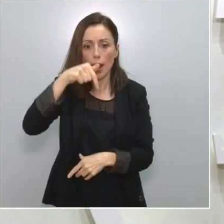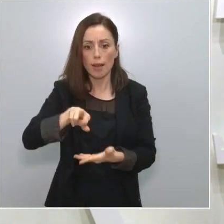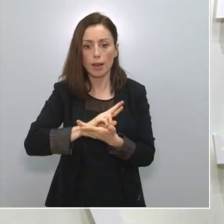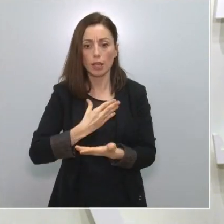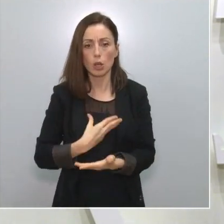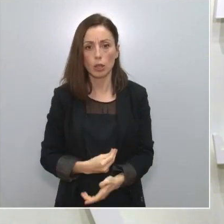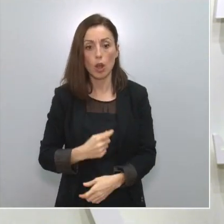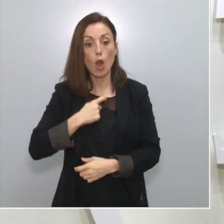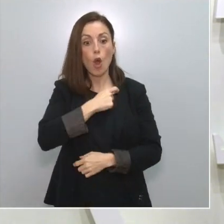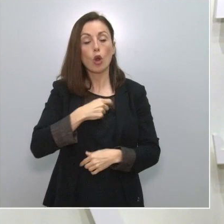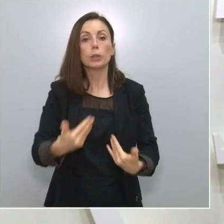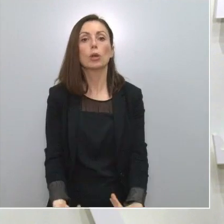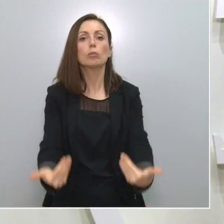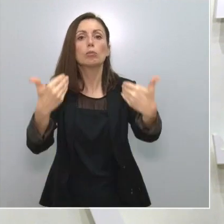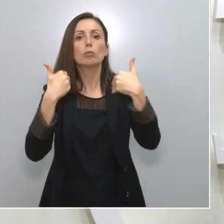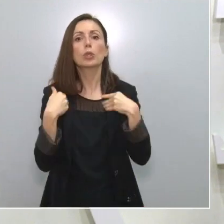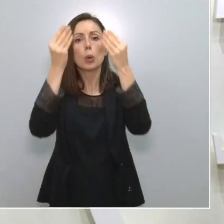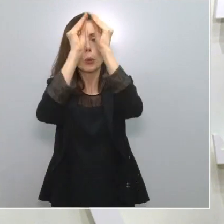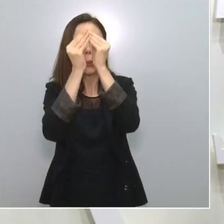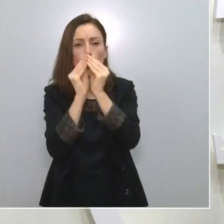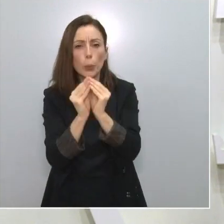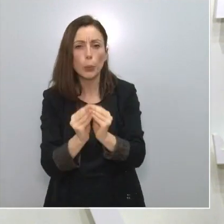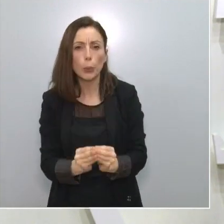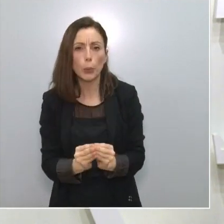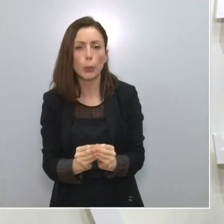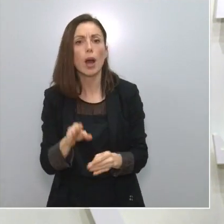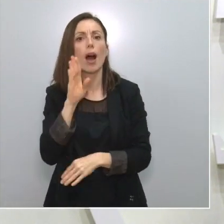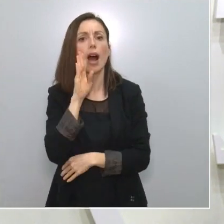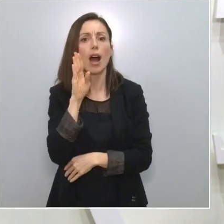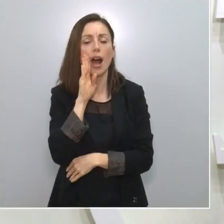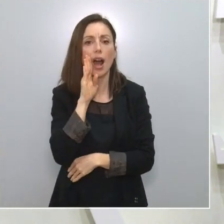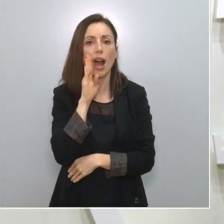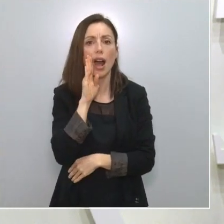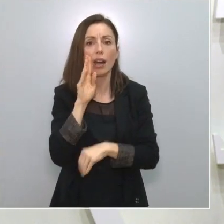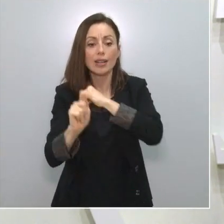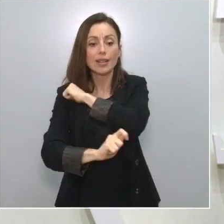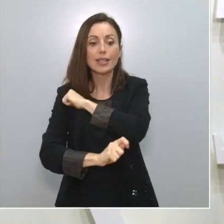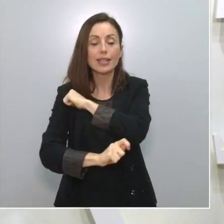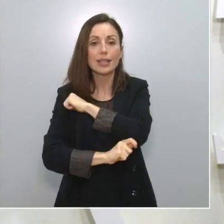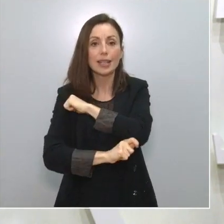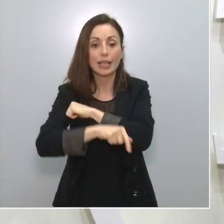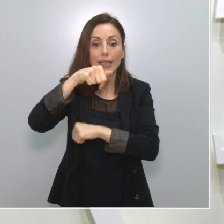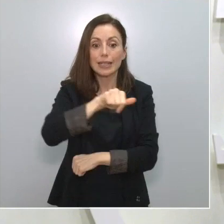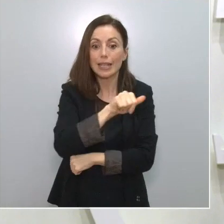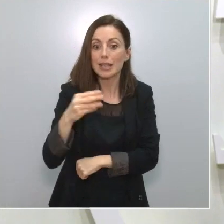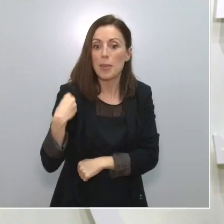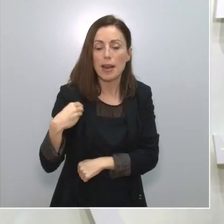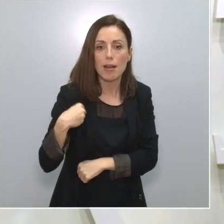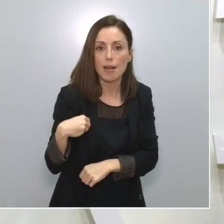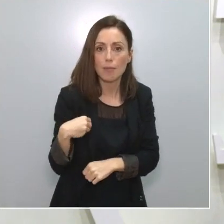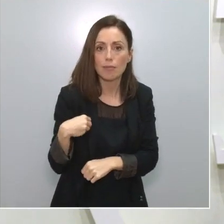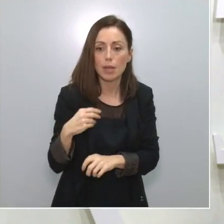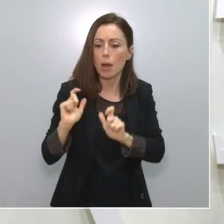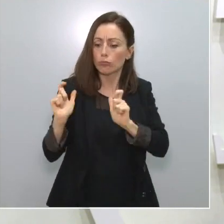comité encargado de la elaboración de dicha estrategia esta misma semana ya empezará